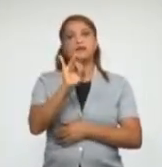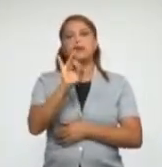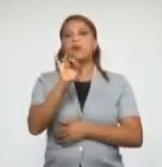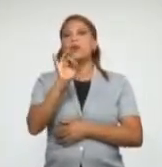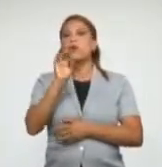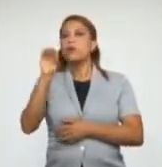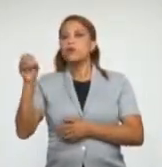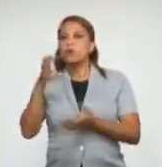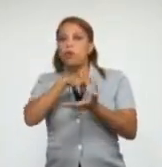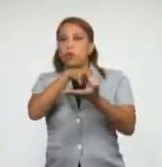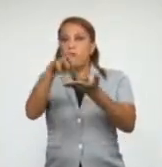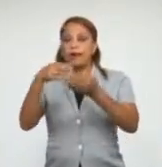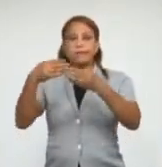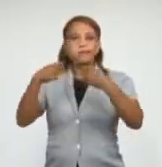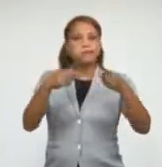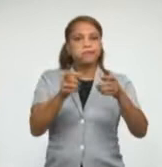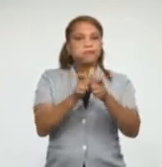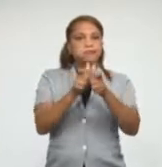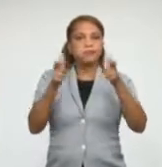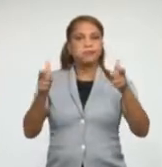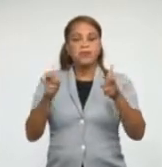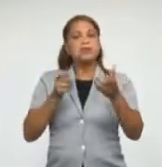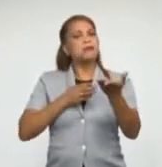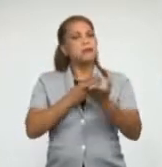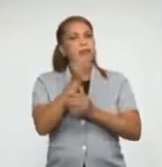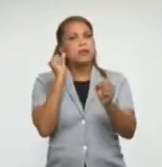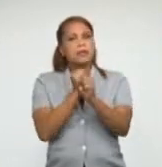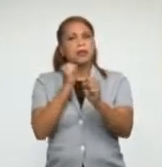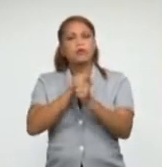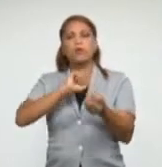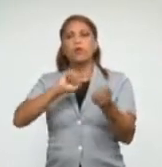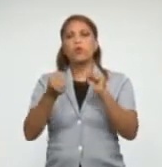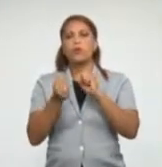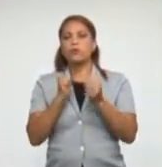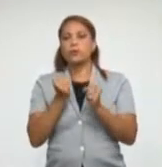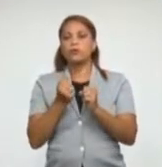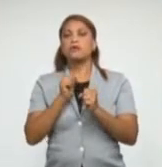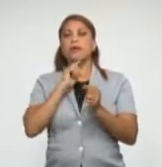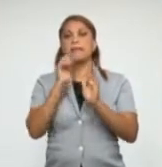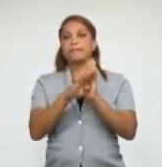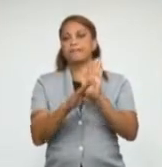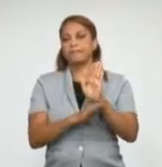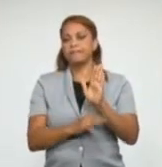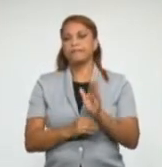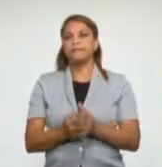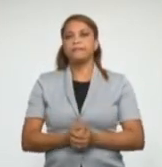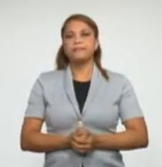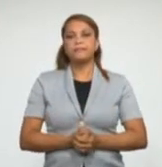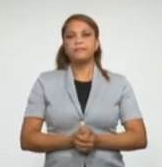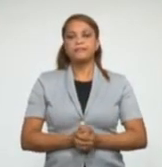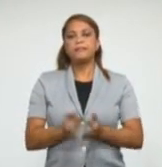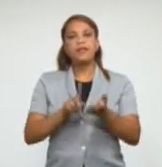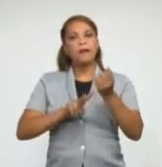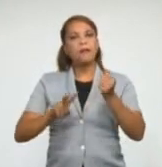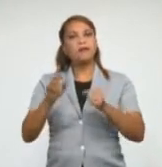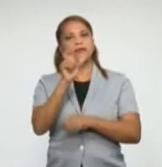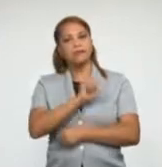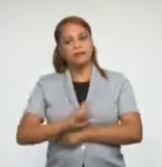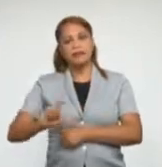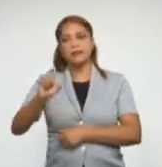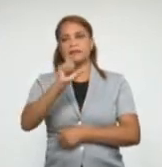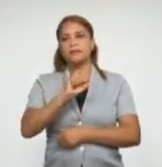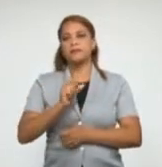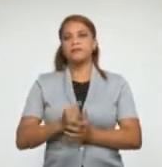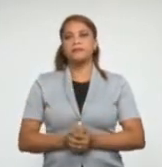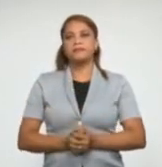De ahí que se trabaja para lograr una situación epidemiológica más favorable. Desde Camagüey, Rafael Estrada y Alex López